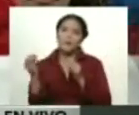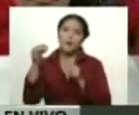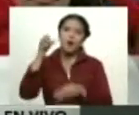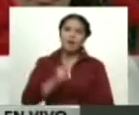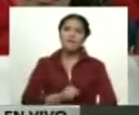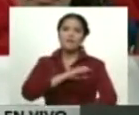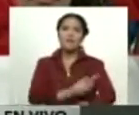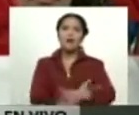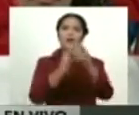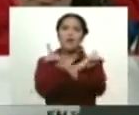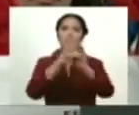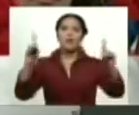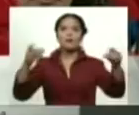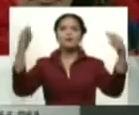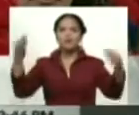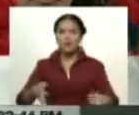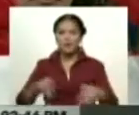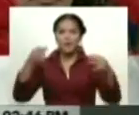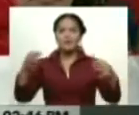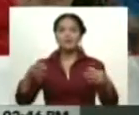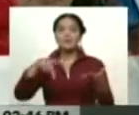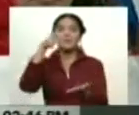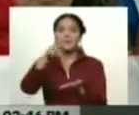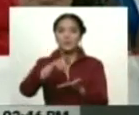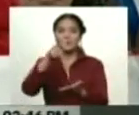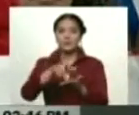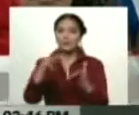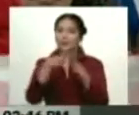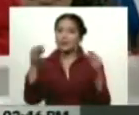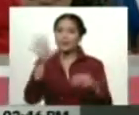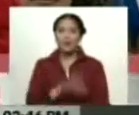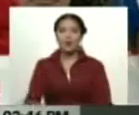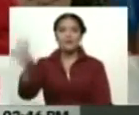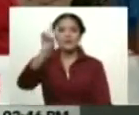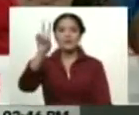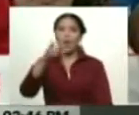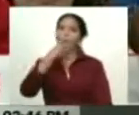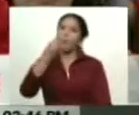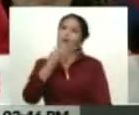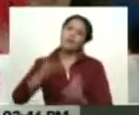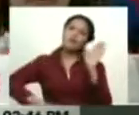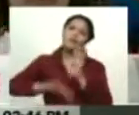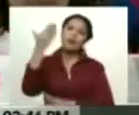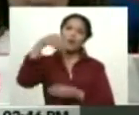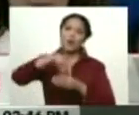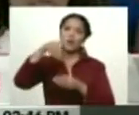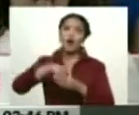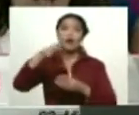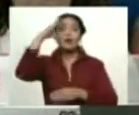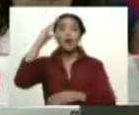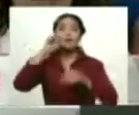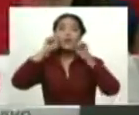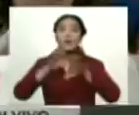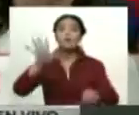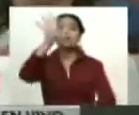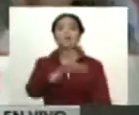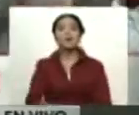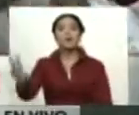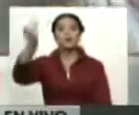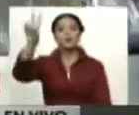fuerza la democracia verdadera, la democracia protagónica de Venezuela. Buenas tardes, pues a votar todo el mundo. Que Dios bendiga a nuestra patria.